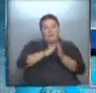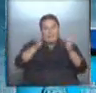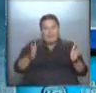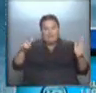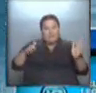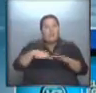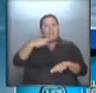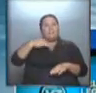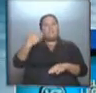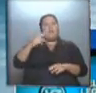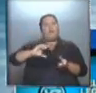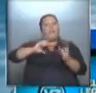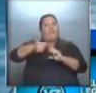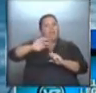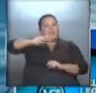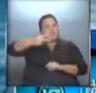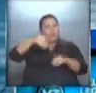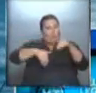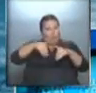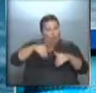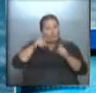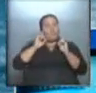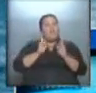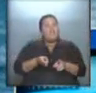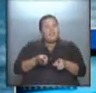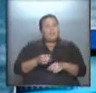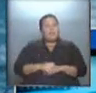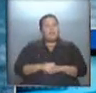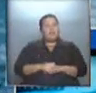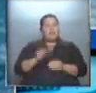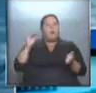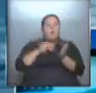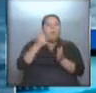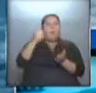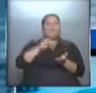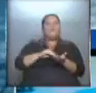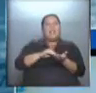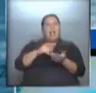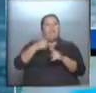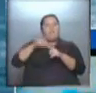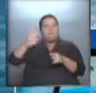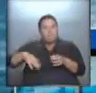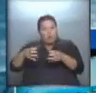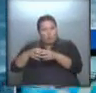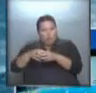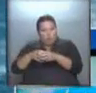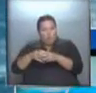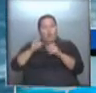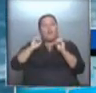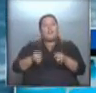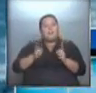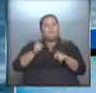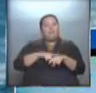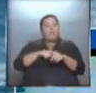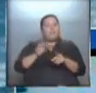una reelección, introduce la idea de introduce un senador por la minoría y al mismo tiempo